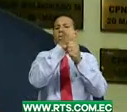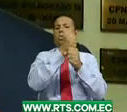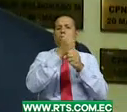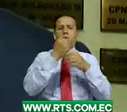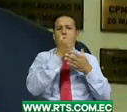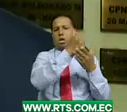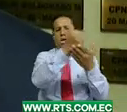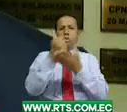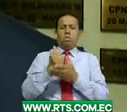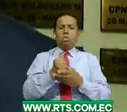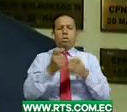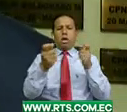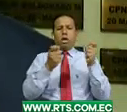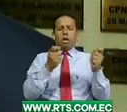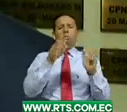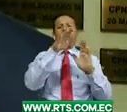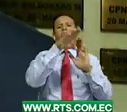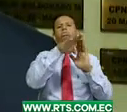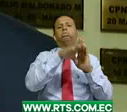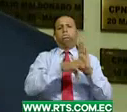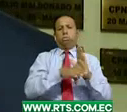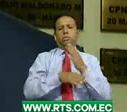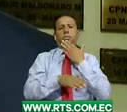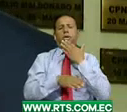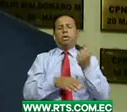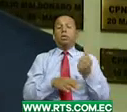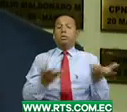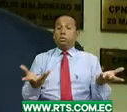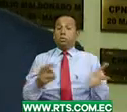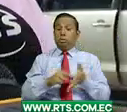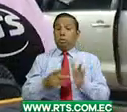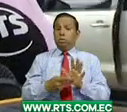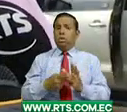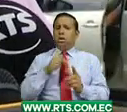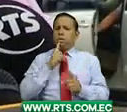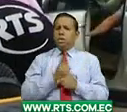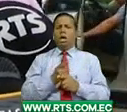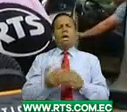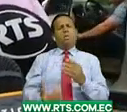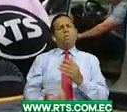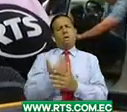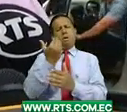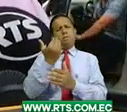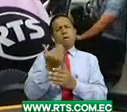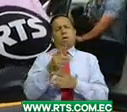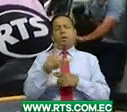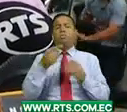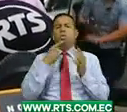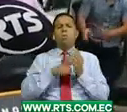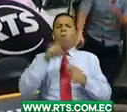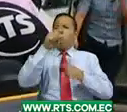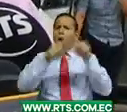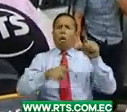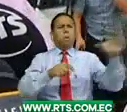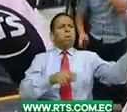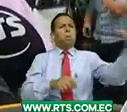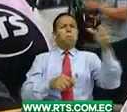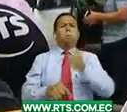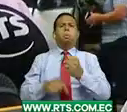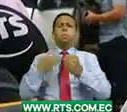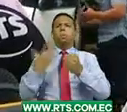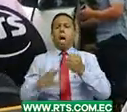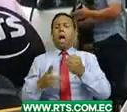de una estrategia que se va a mejorar las rutas seguras. Con medidas sustitutivas siguen asaltando, pero lamentablemente las